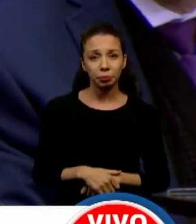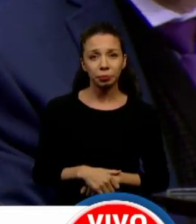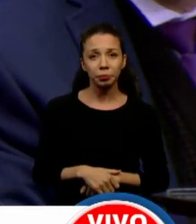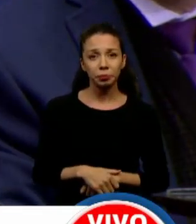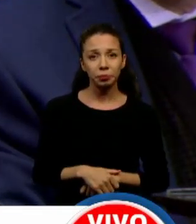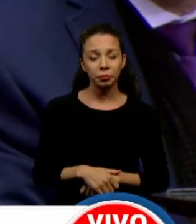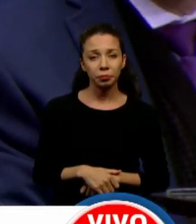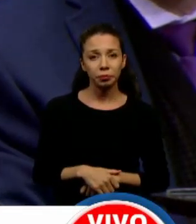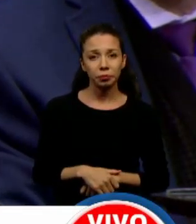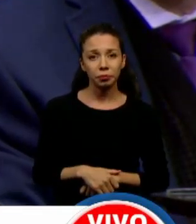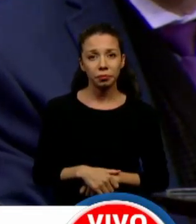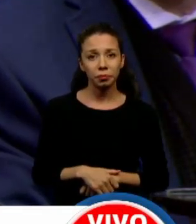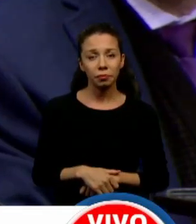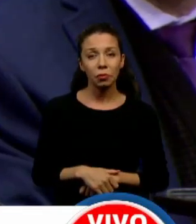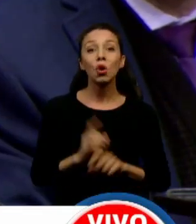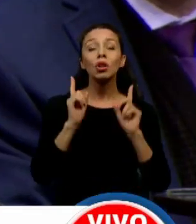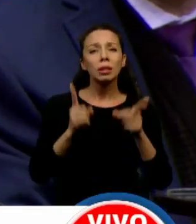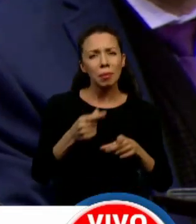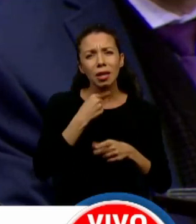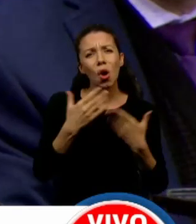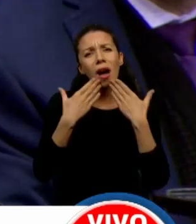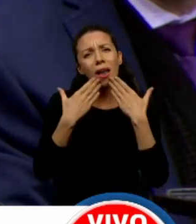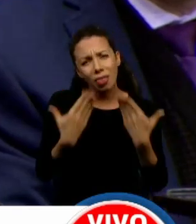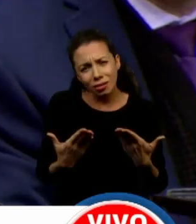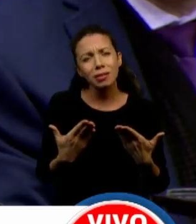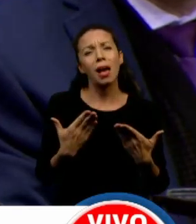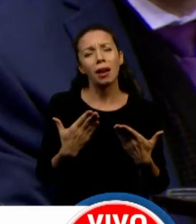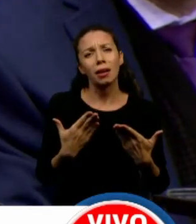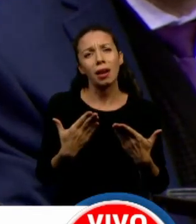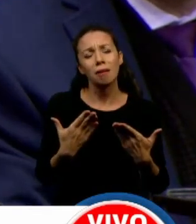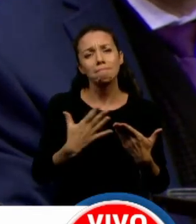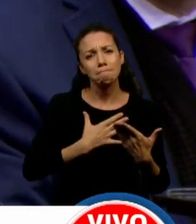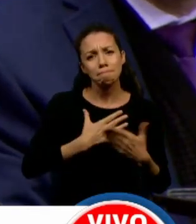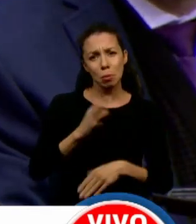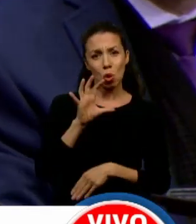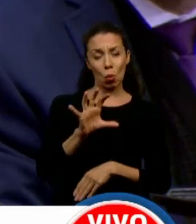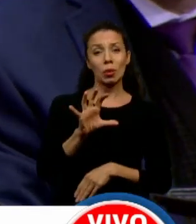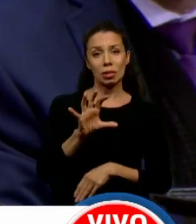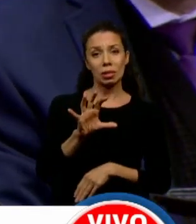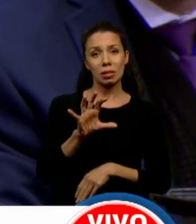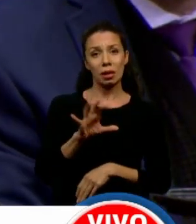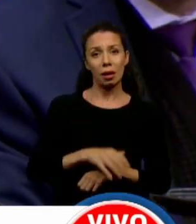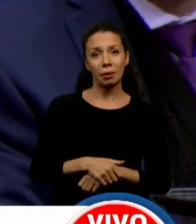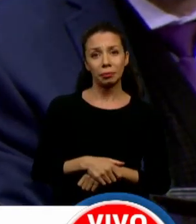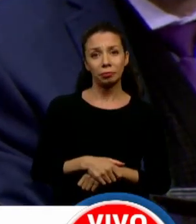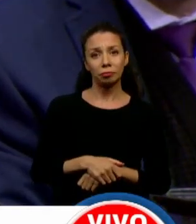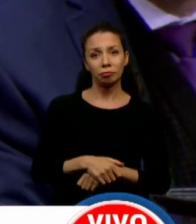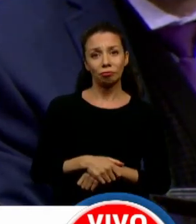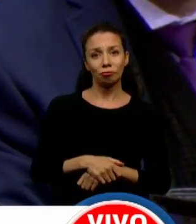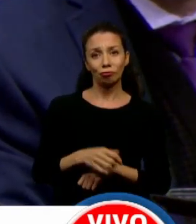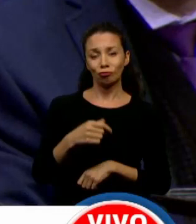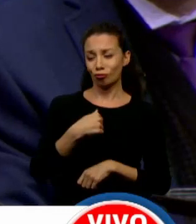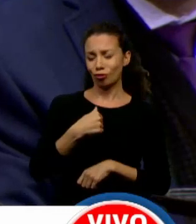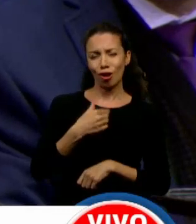Quiero agradecerle también, señor jefe de gabinete, desde mi provincia, como provinciano de